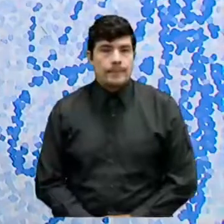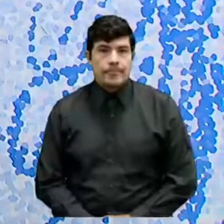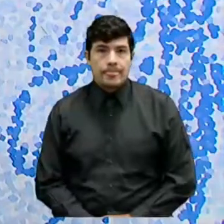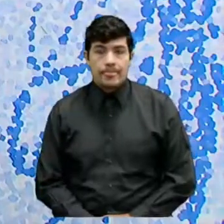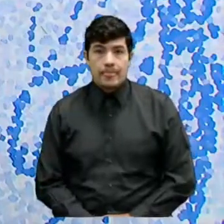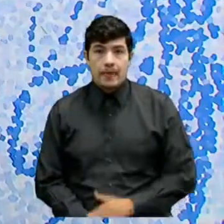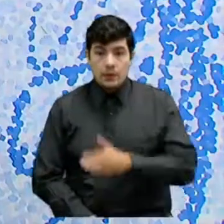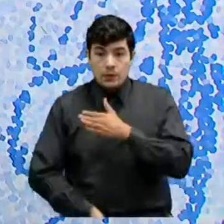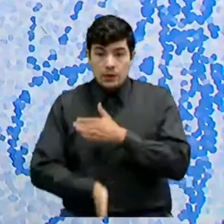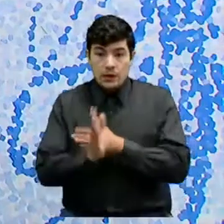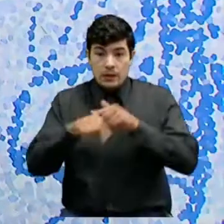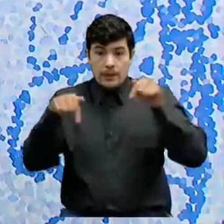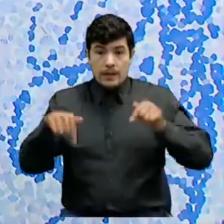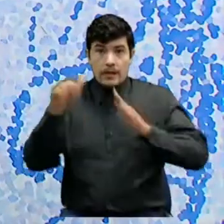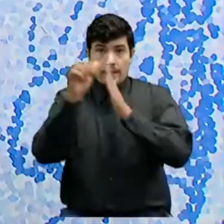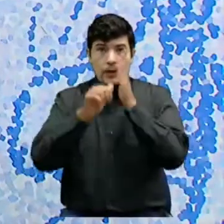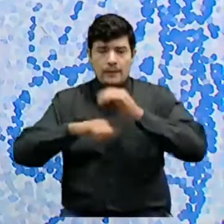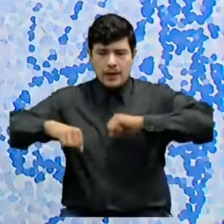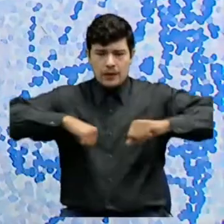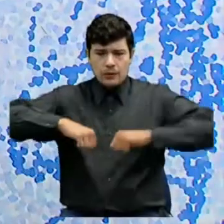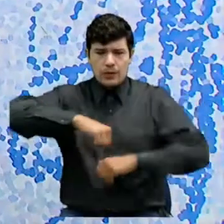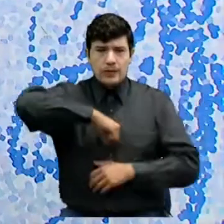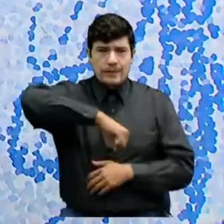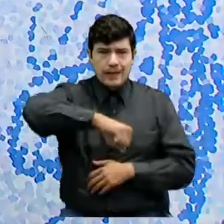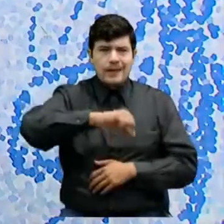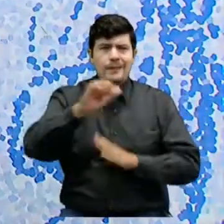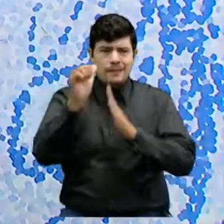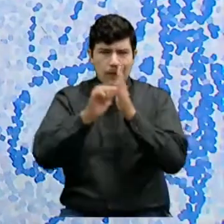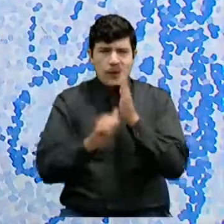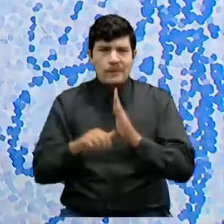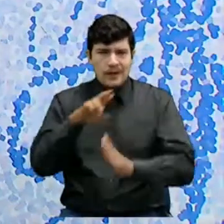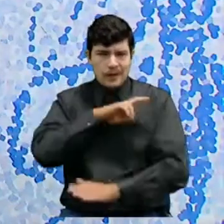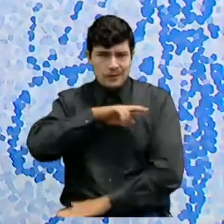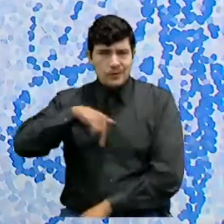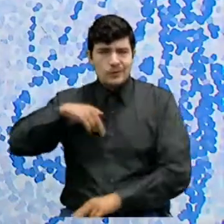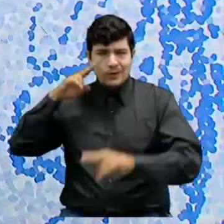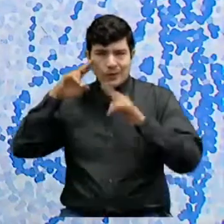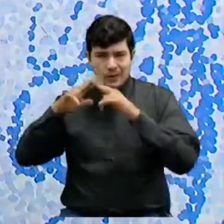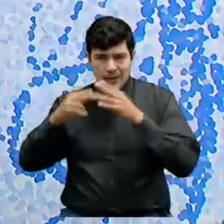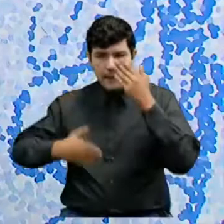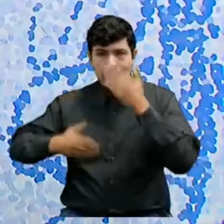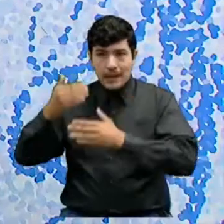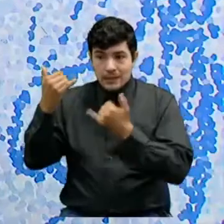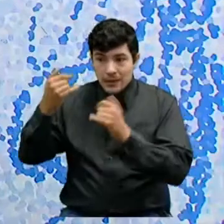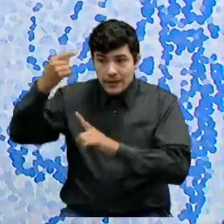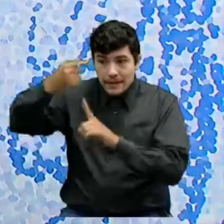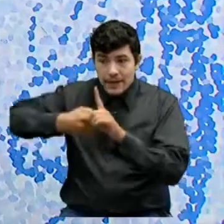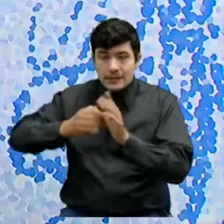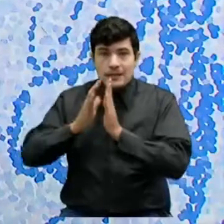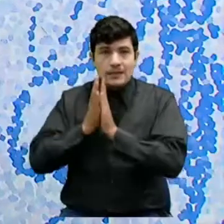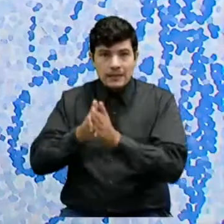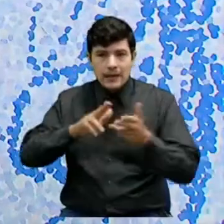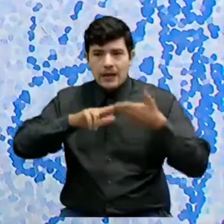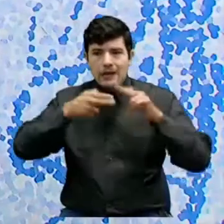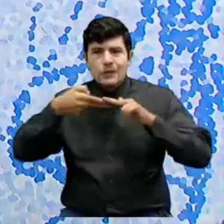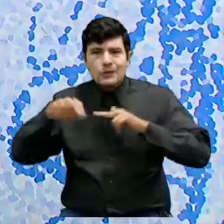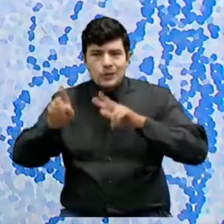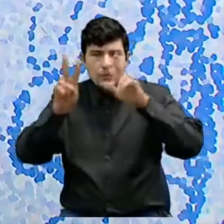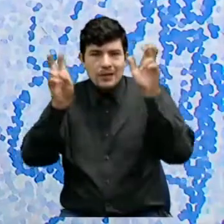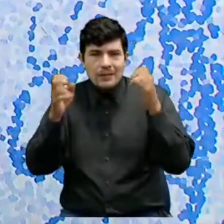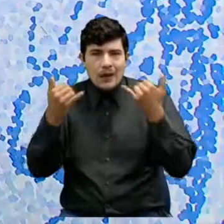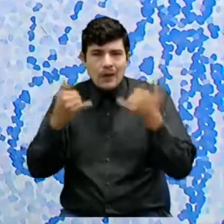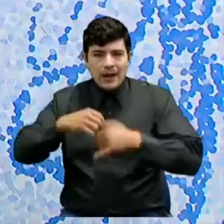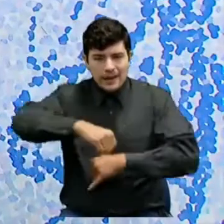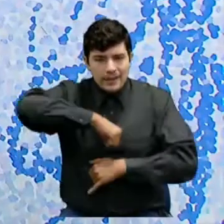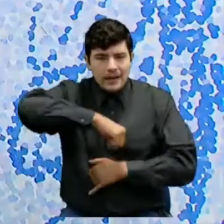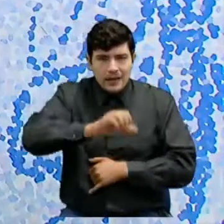Continuamos en nuestro programa Actúe en Derecho. Los programas con los que hemos comenzado el mes de diciembre están directamente relacionados con todos los